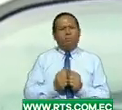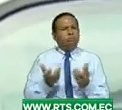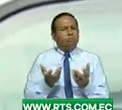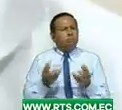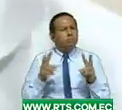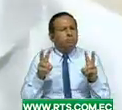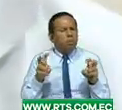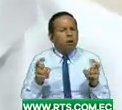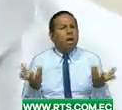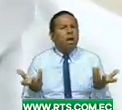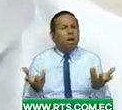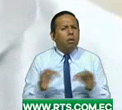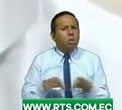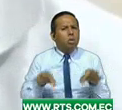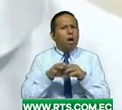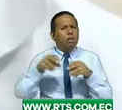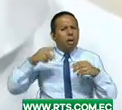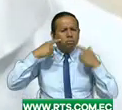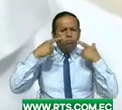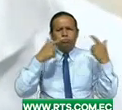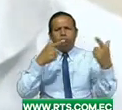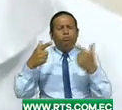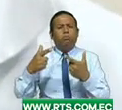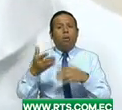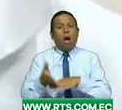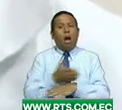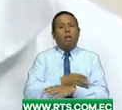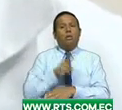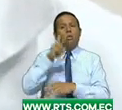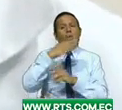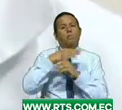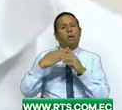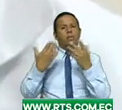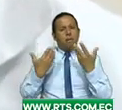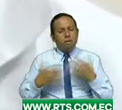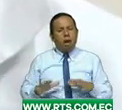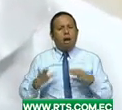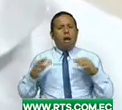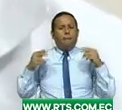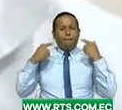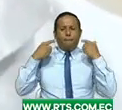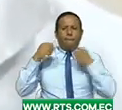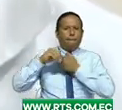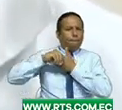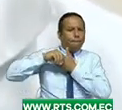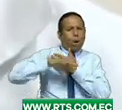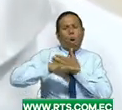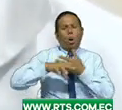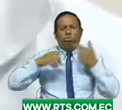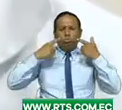de las 14:50 hemos activado el código plata, el código de seguridad, y vamos